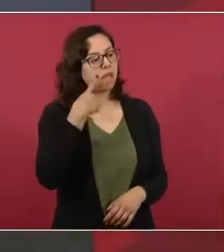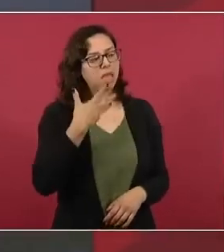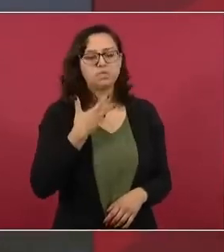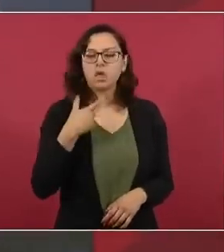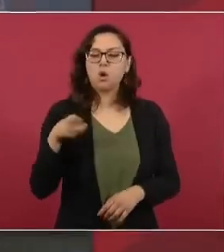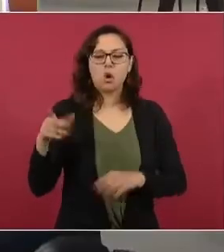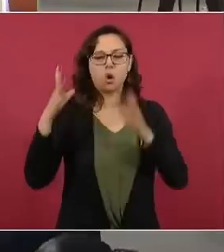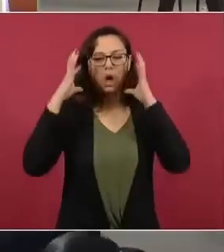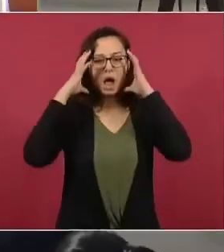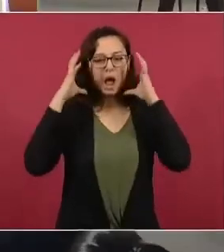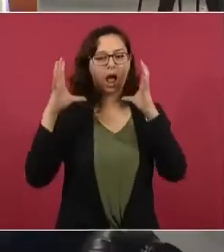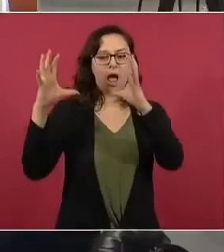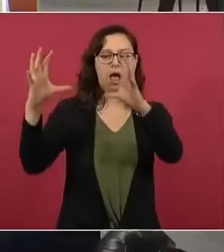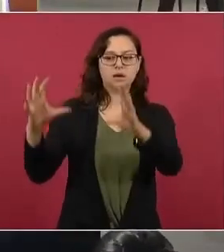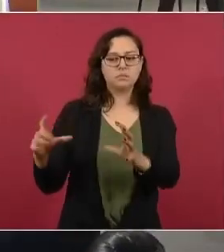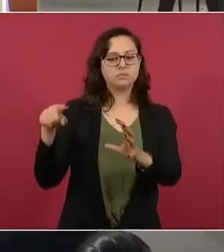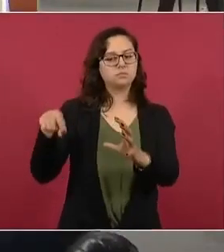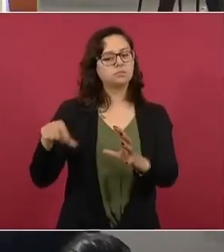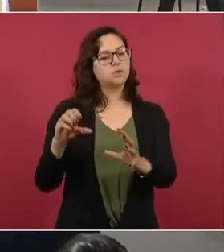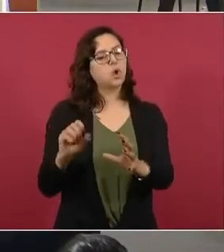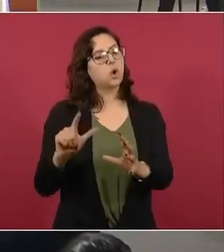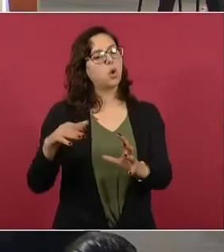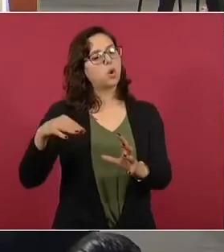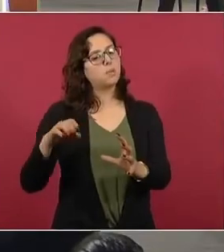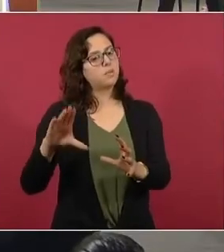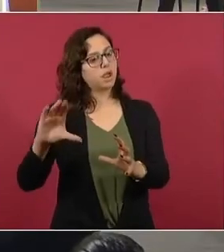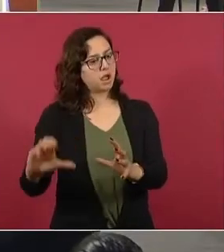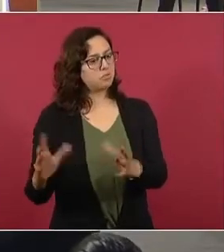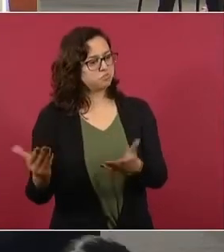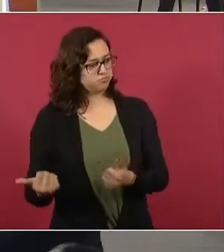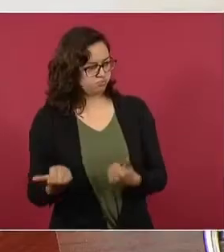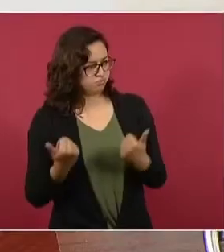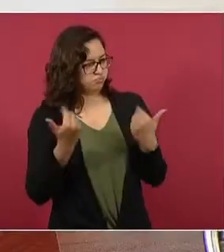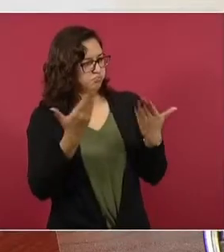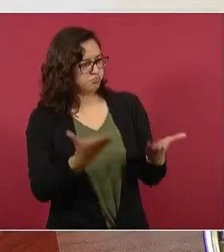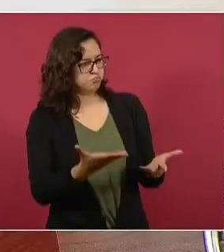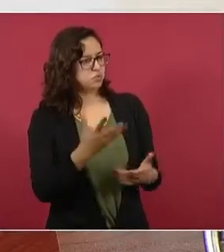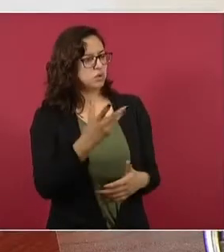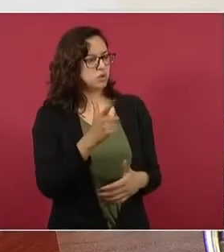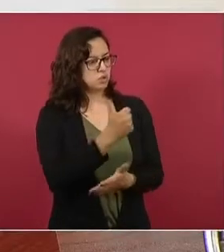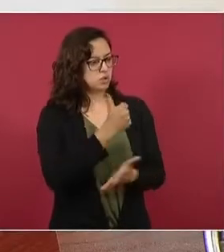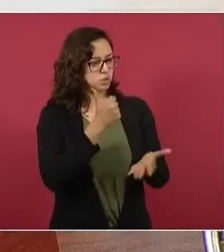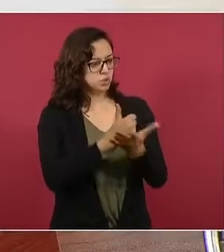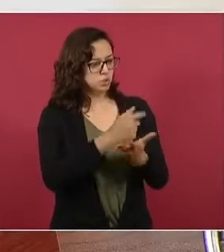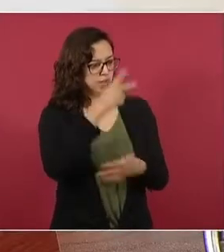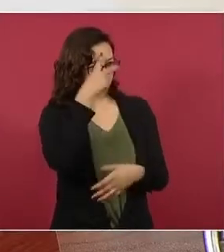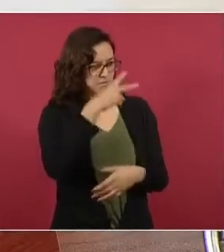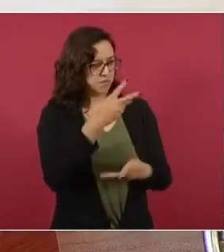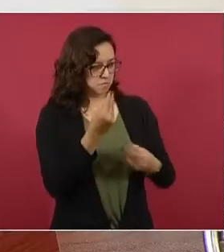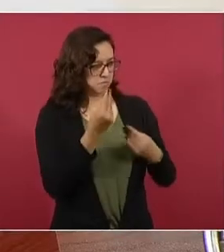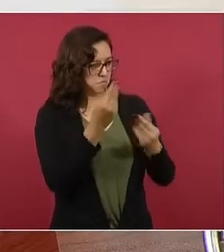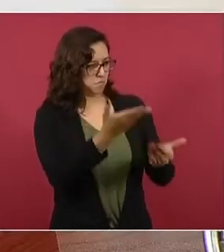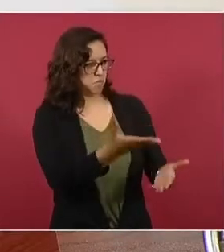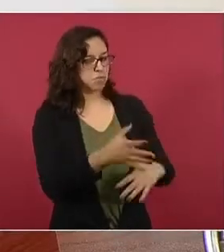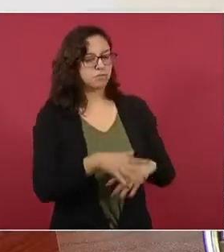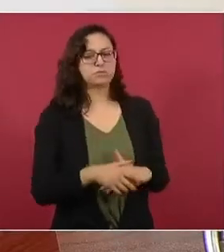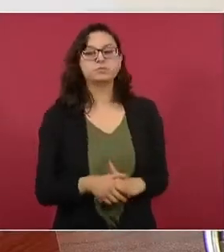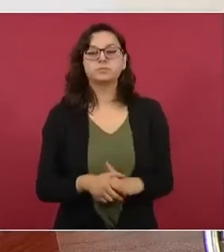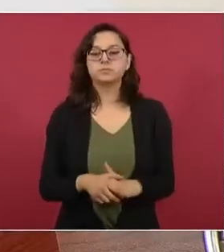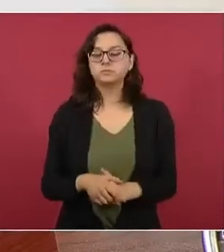Ciudad de México. Y decidimos que el mejor lugar era una esquina